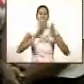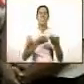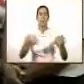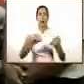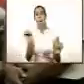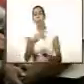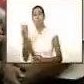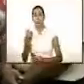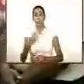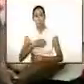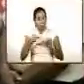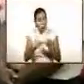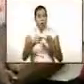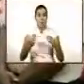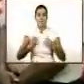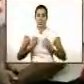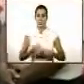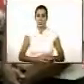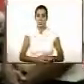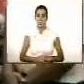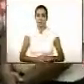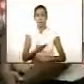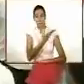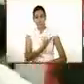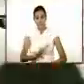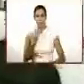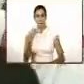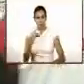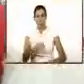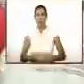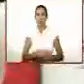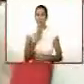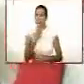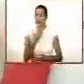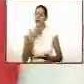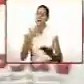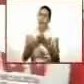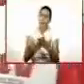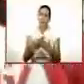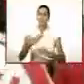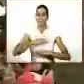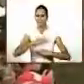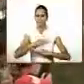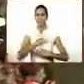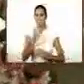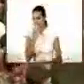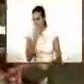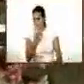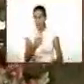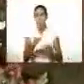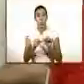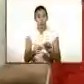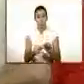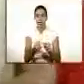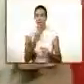pervivir la especie humana. Por su parte, el presidente de Bolivia, Evo Morales, expresó su agradecimiento y satisfacción por esta visita, durante